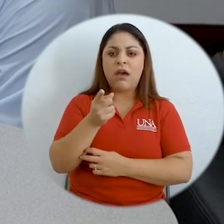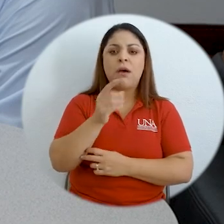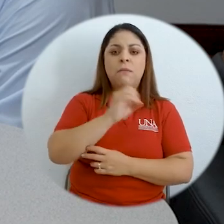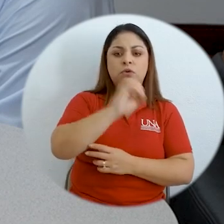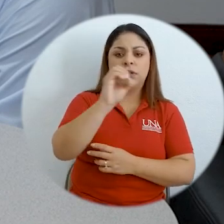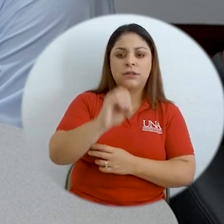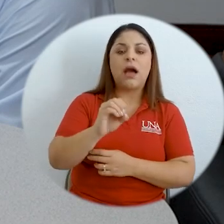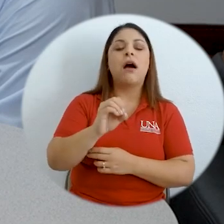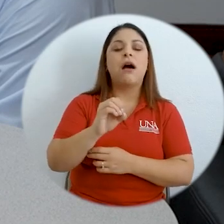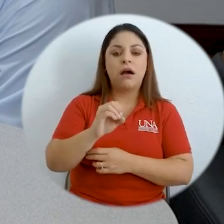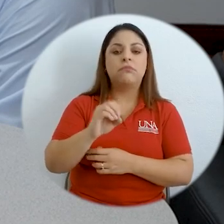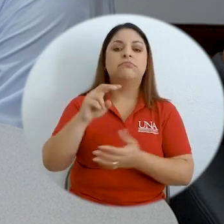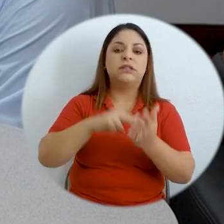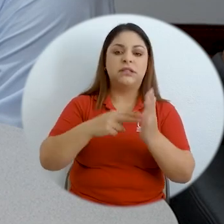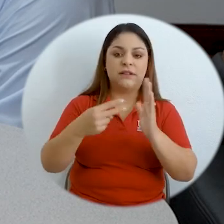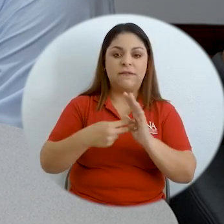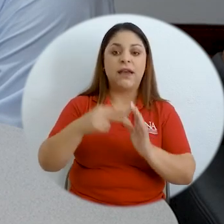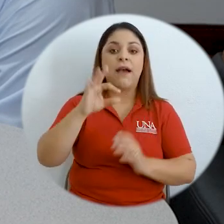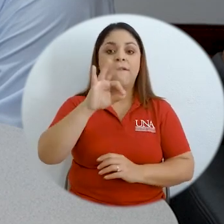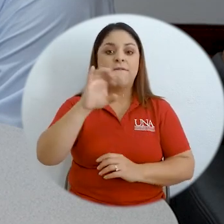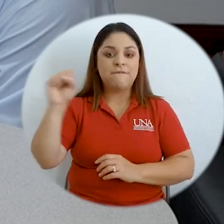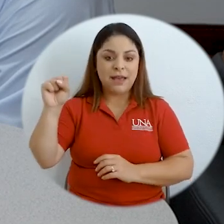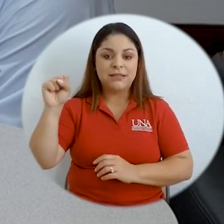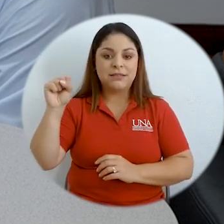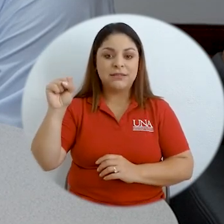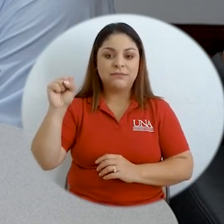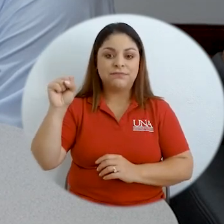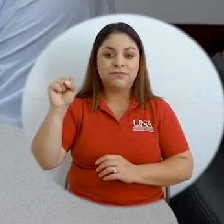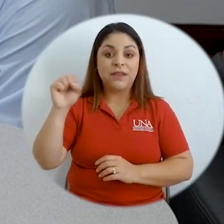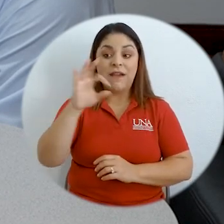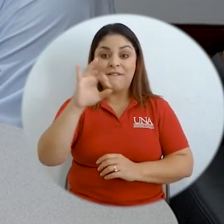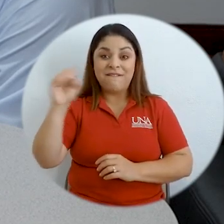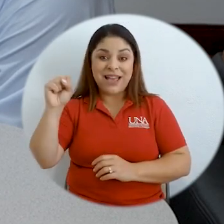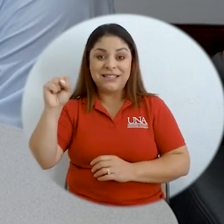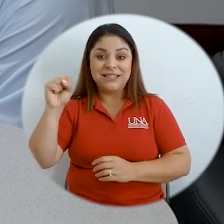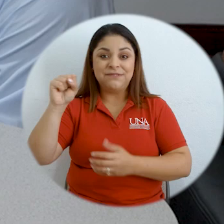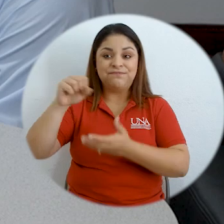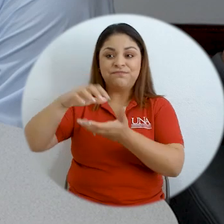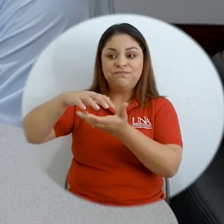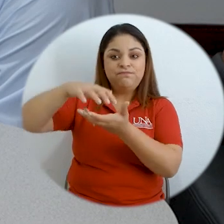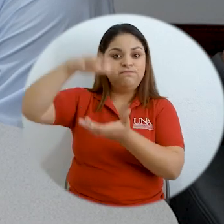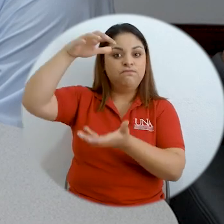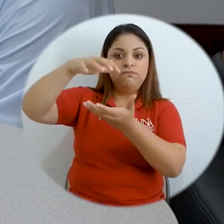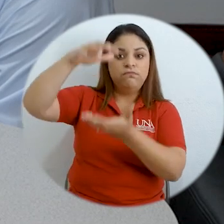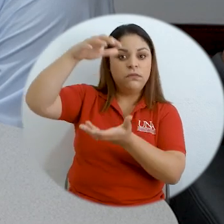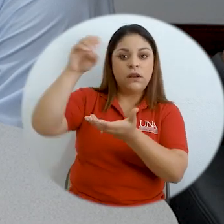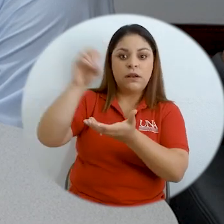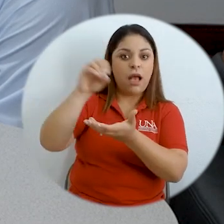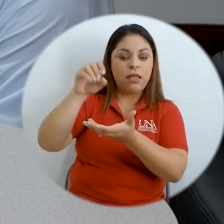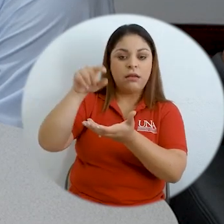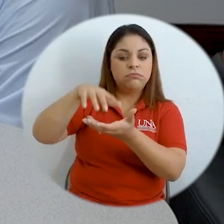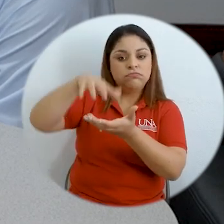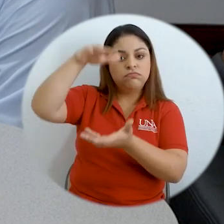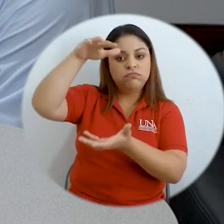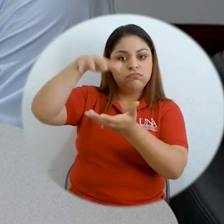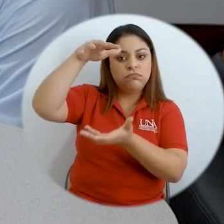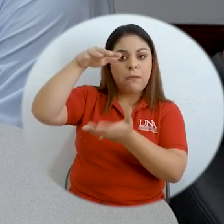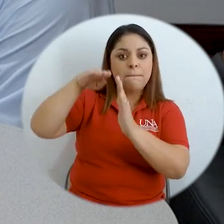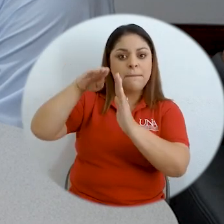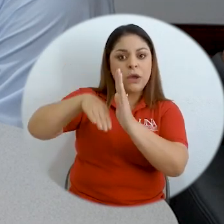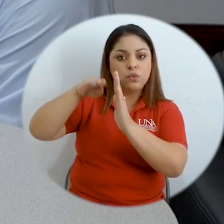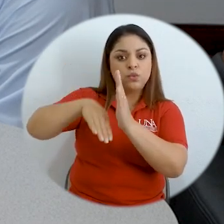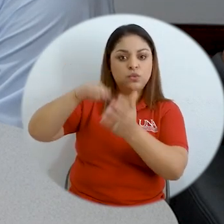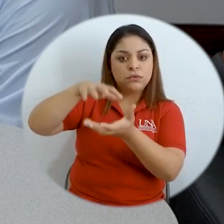el resultado nos da que el FES creció menos de lo que la inflación creció en el